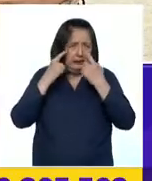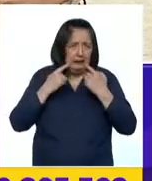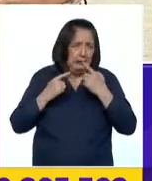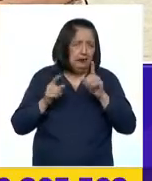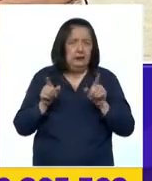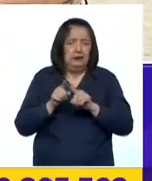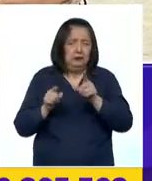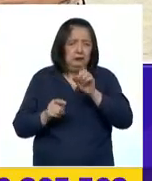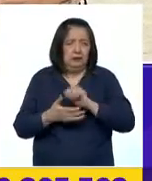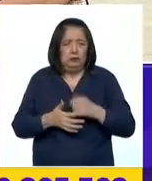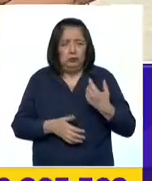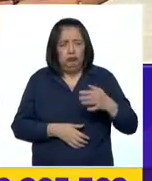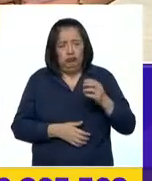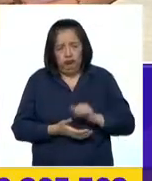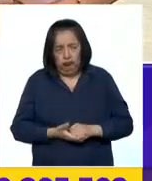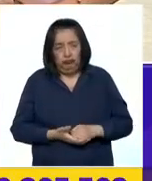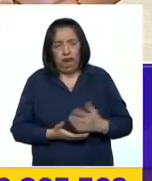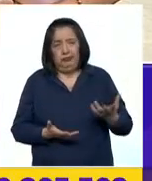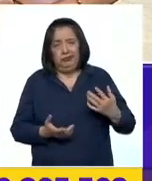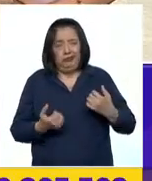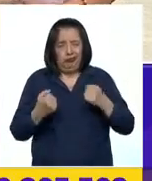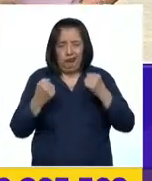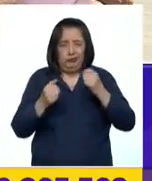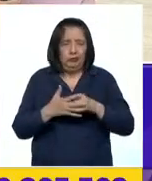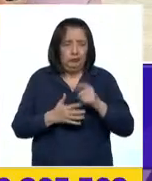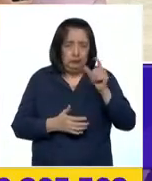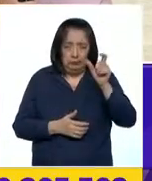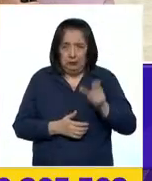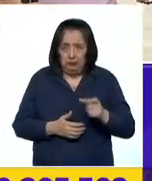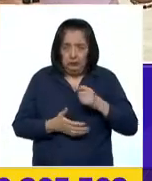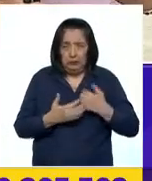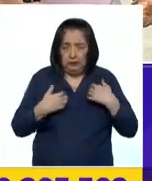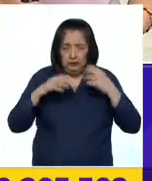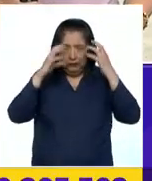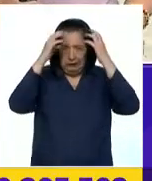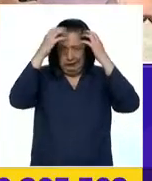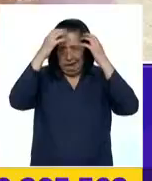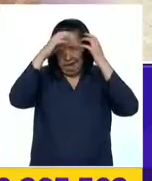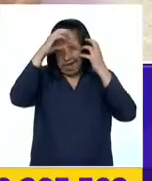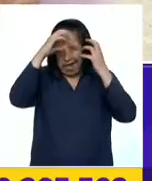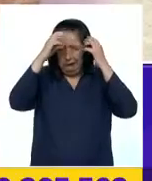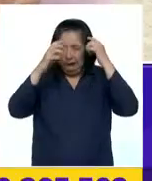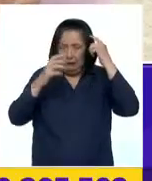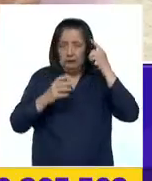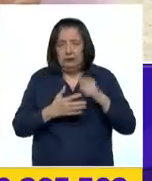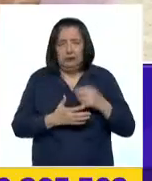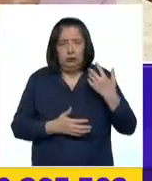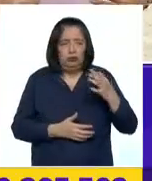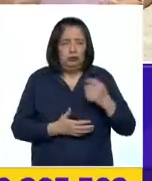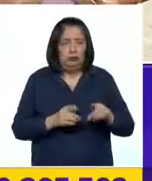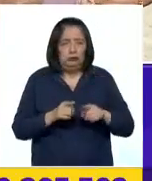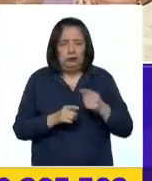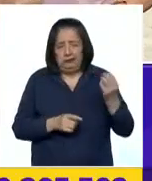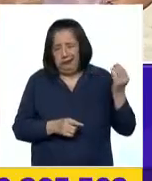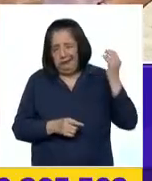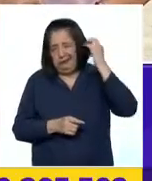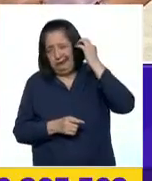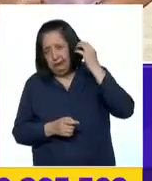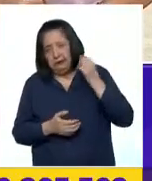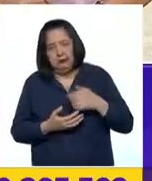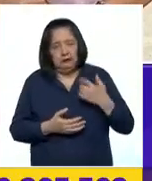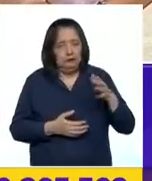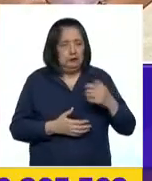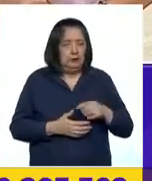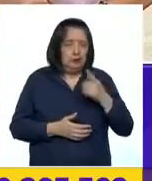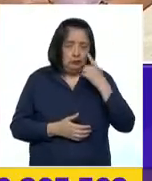sido atacados de una manera despiadada. Uno de ellos tiene una fractura en el cráneo muy fuerte, ha sido golpeado en el oído, y este es